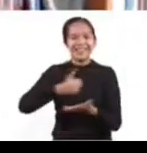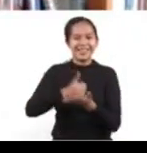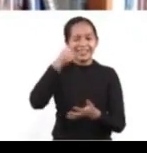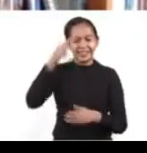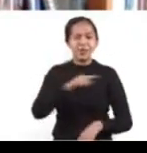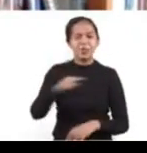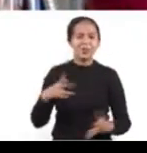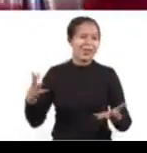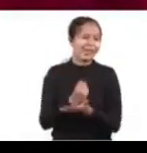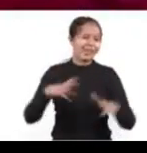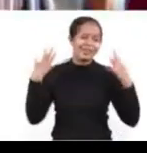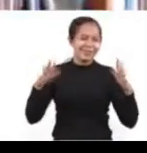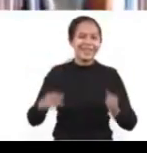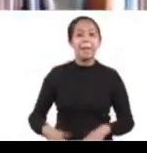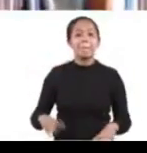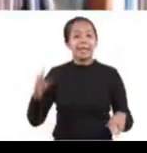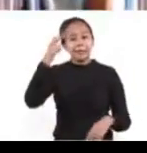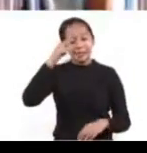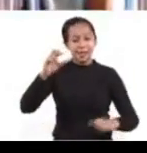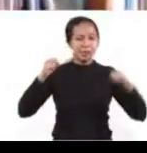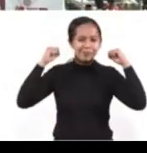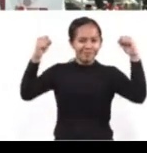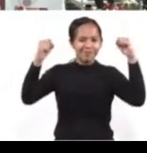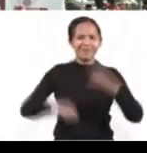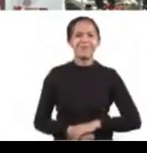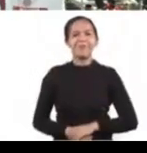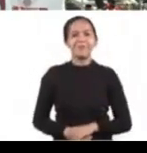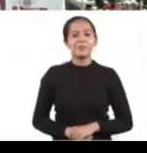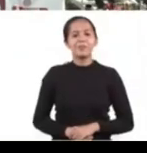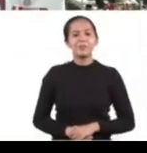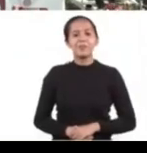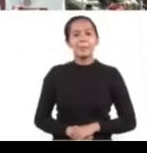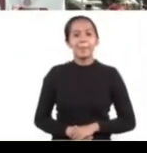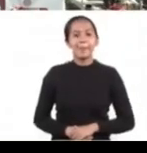posible este gran triunfo. ¡Que viva la Ciudad de México y que viva México!